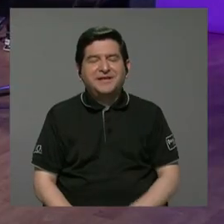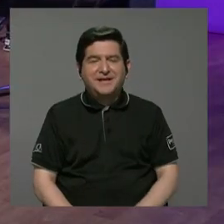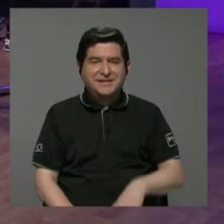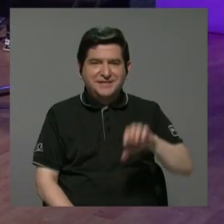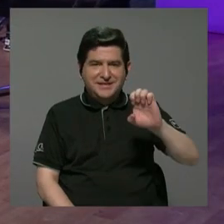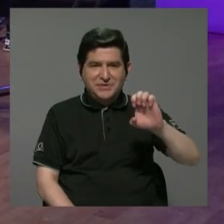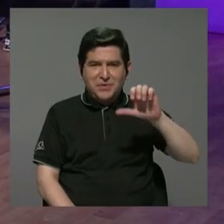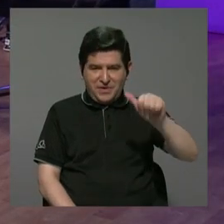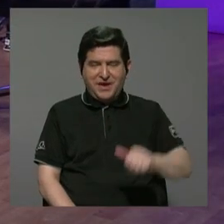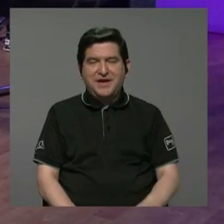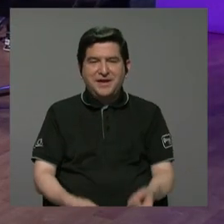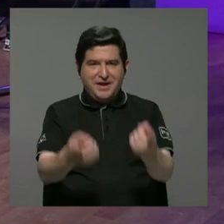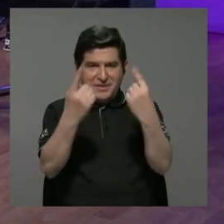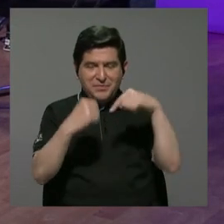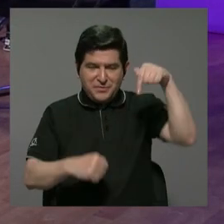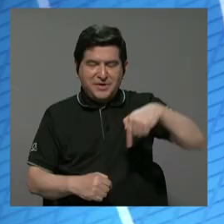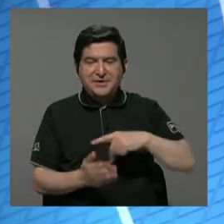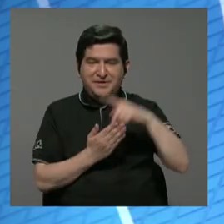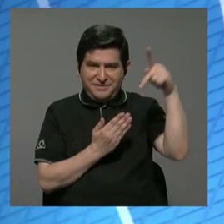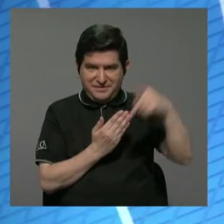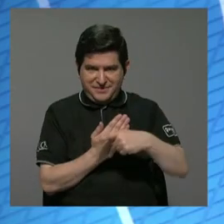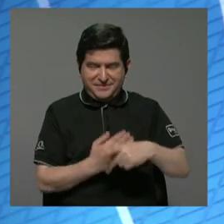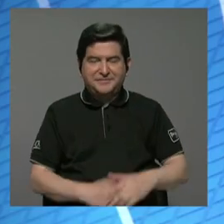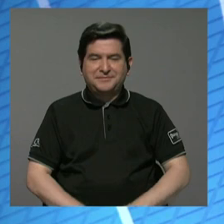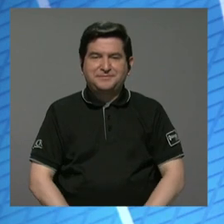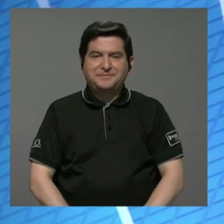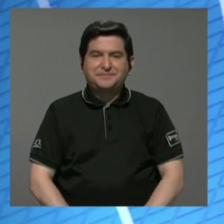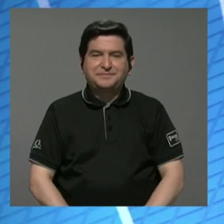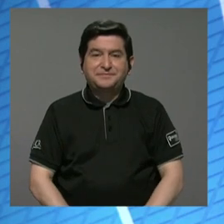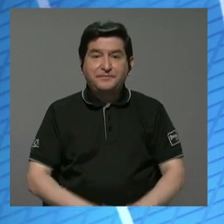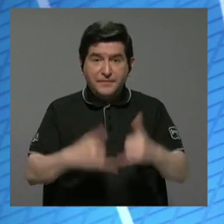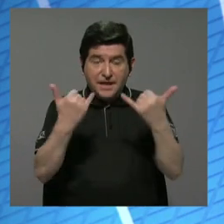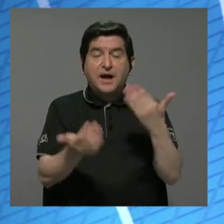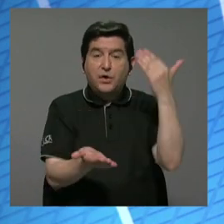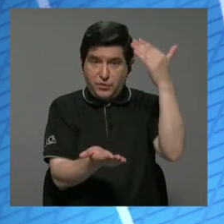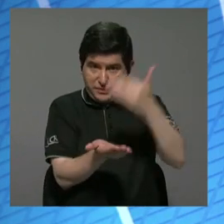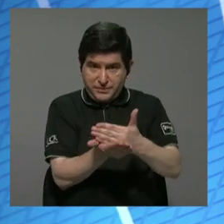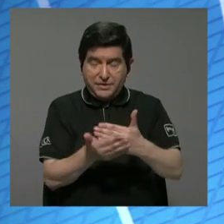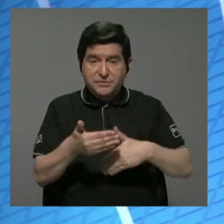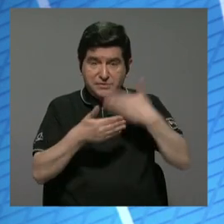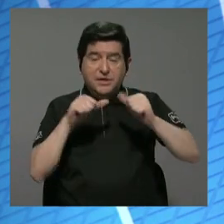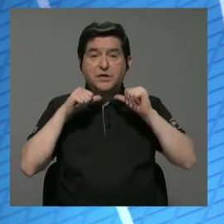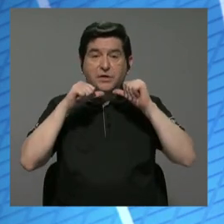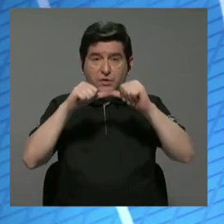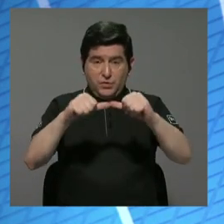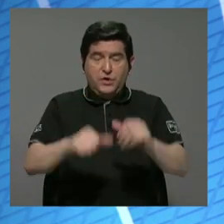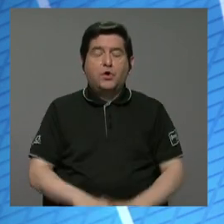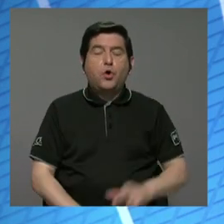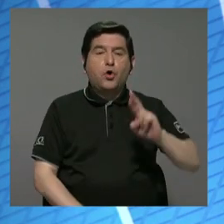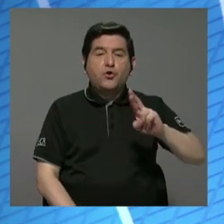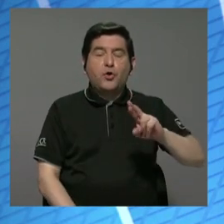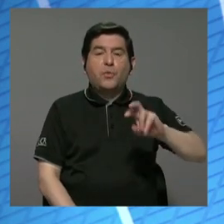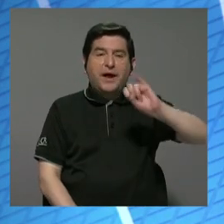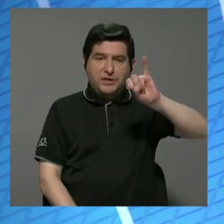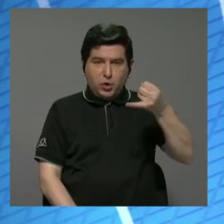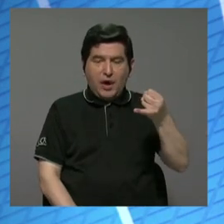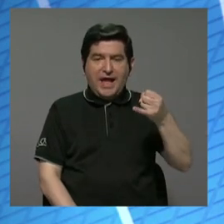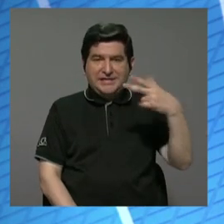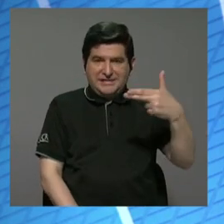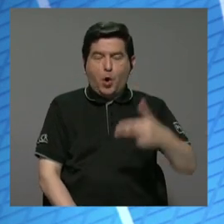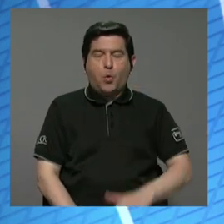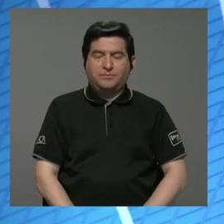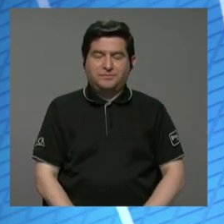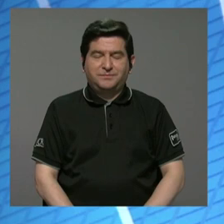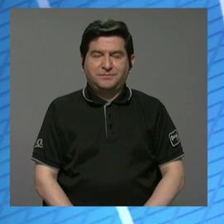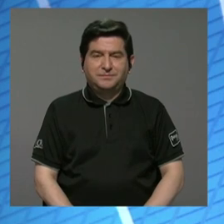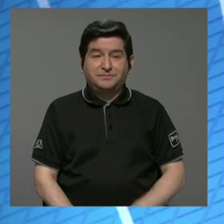acá en esta transmisión. Ahora vamos a hacer una pausa y después regresamos con Roberto Hagen Chacón,